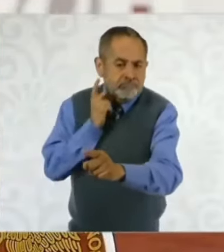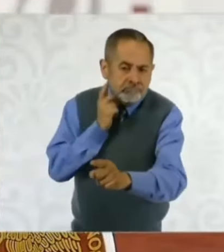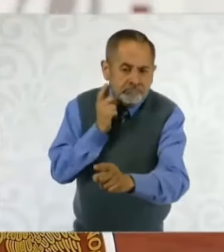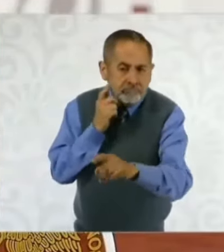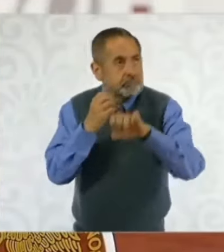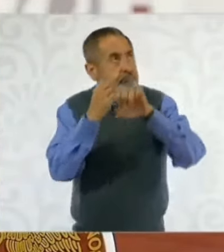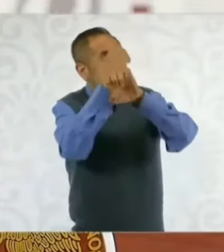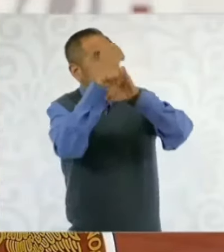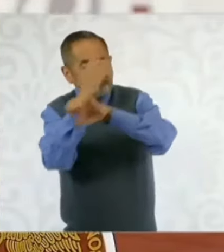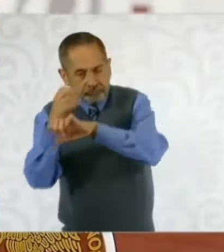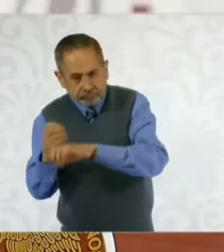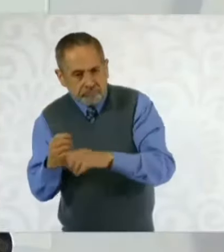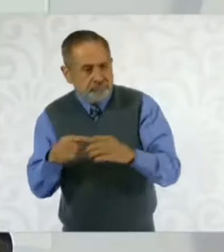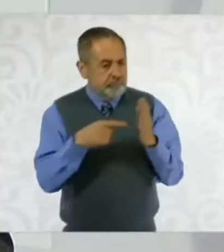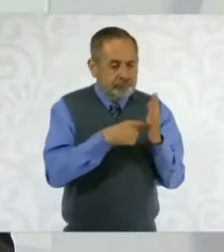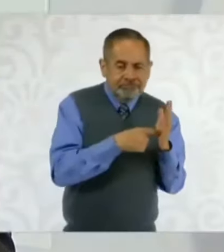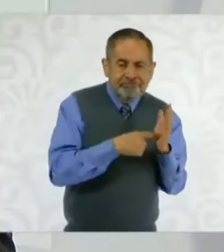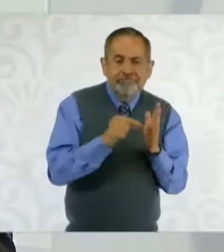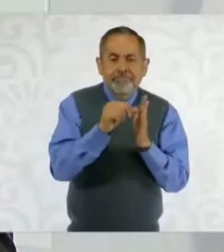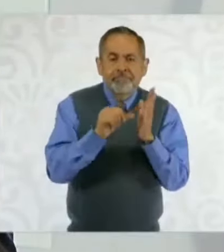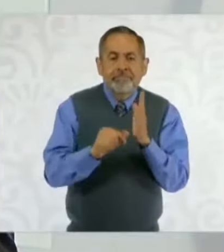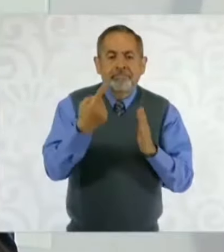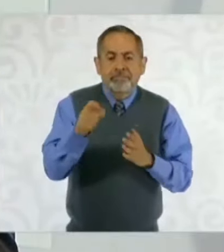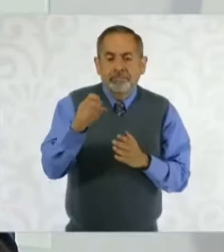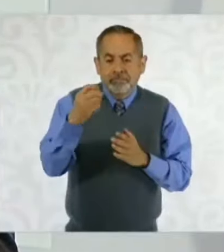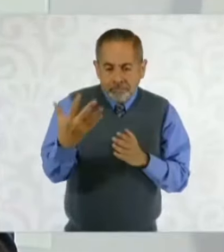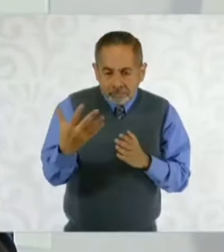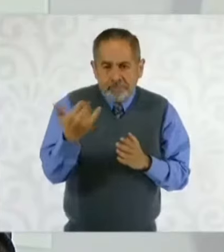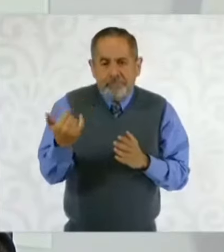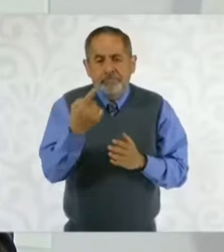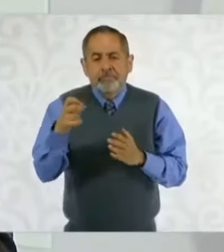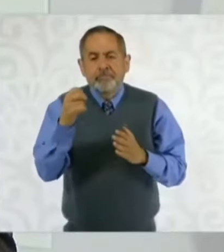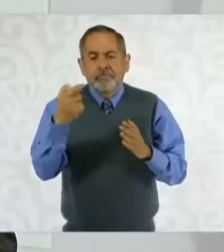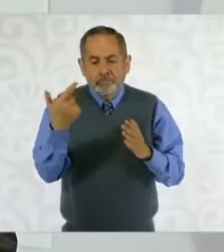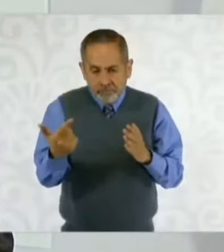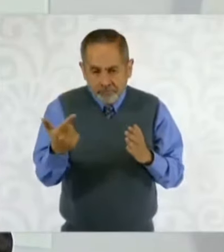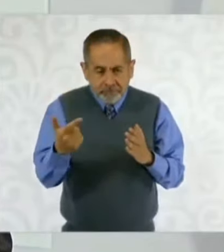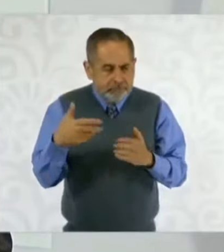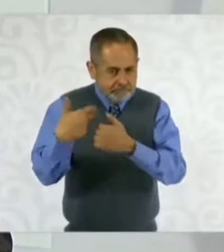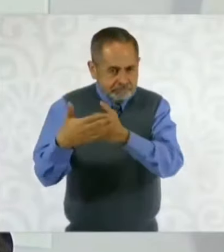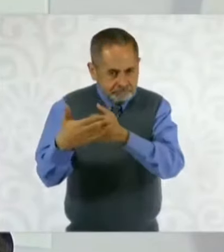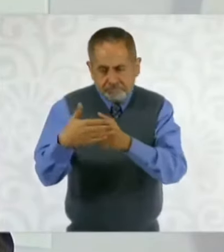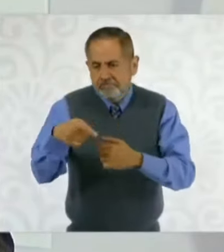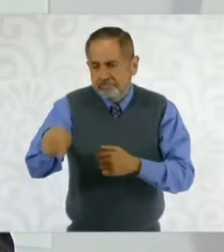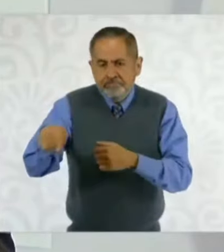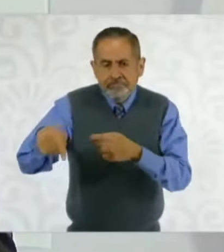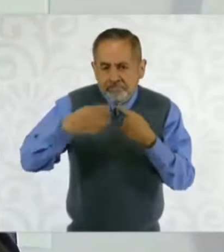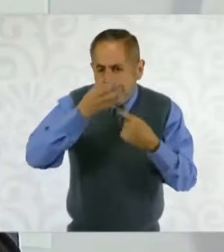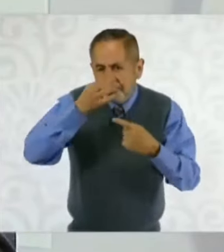artículos 105 y 107 constitucional. Cuando ello ocurra, que será en un breve lapso,